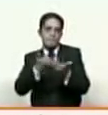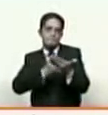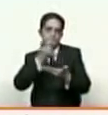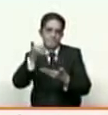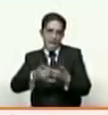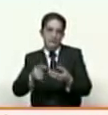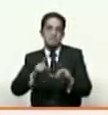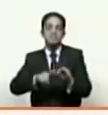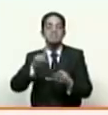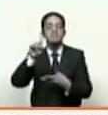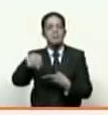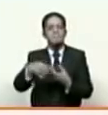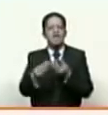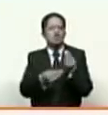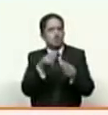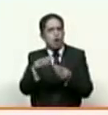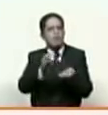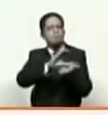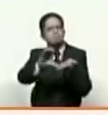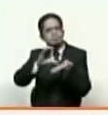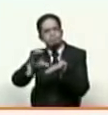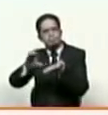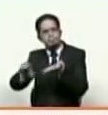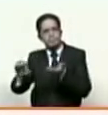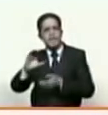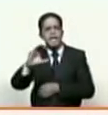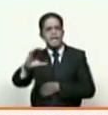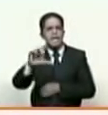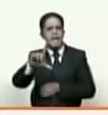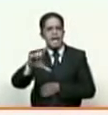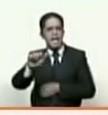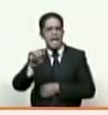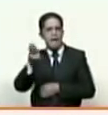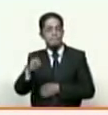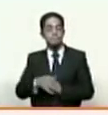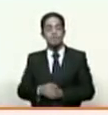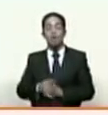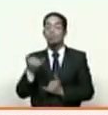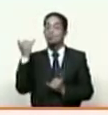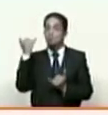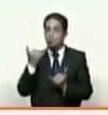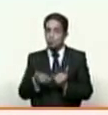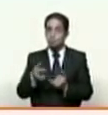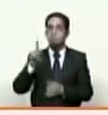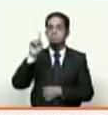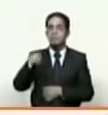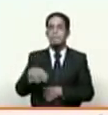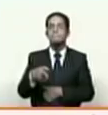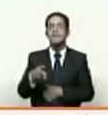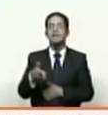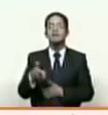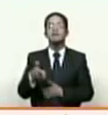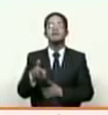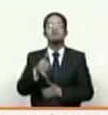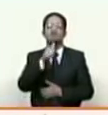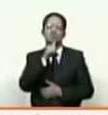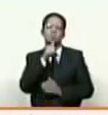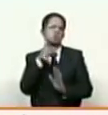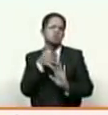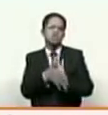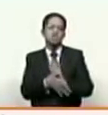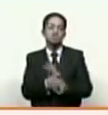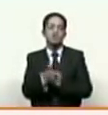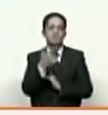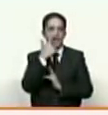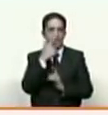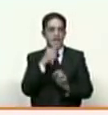la distribución de los CLAP en el territorio nacional. Por último, también ha hecho especial énfasis en lo que tiene que ver con la